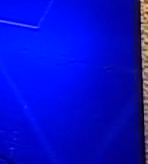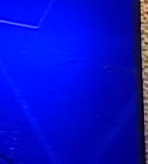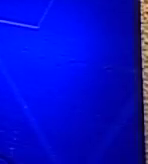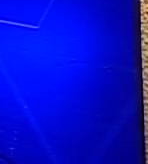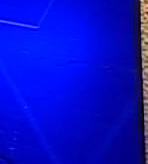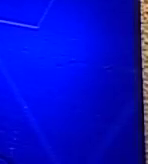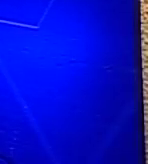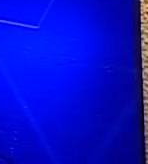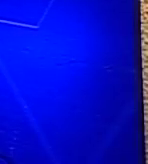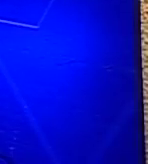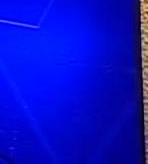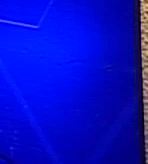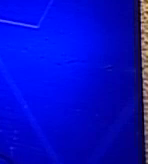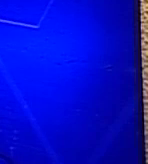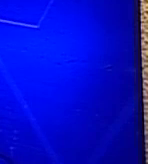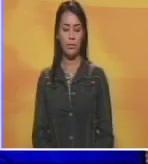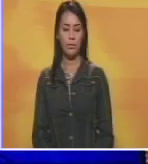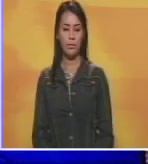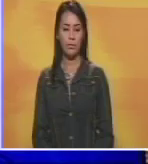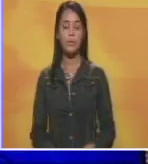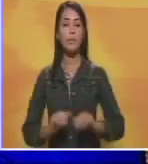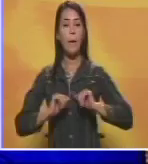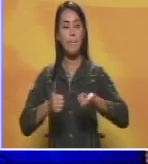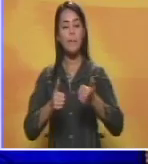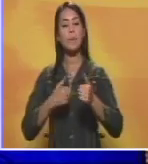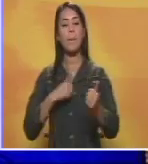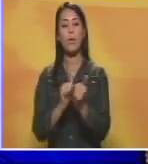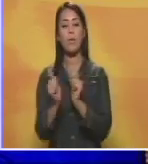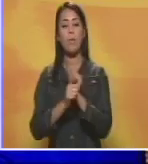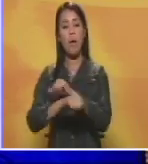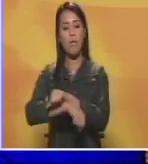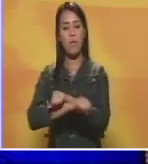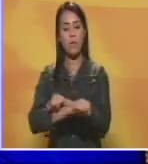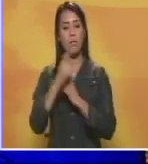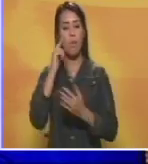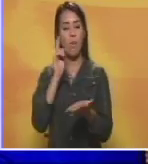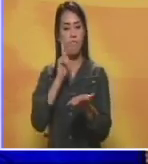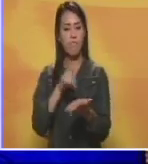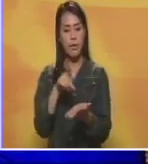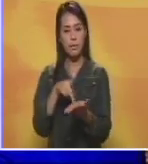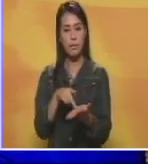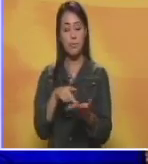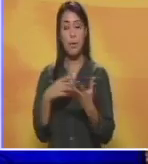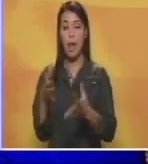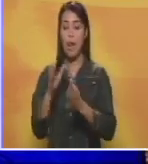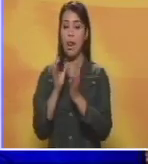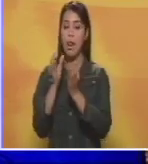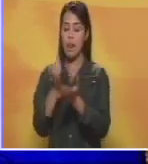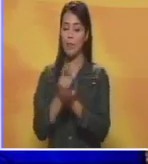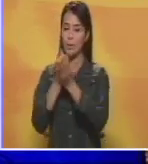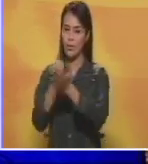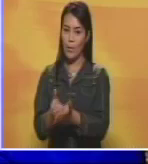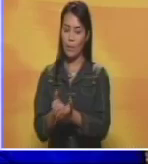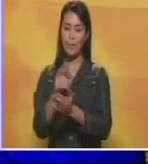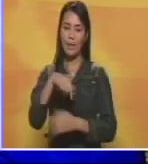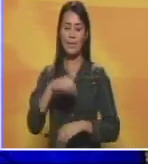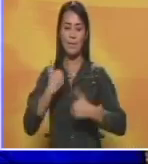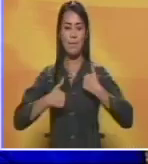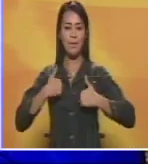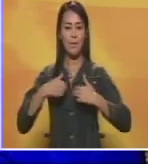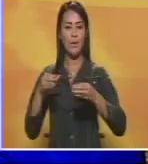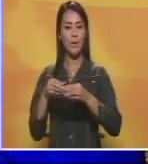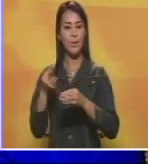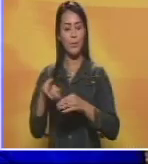Hola amigos, iniciamos los deportes con fútbol porque el Caracas Fútbol Club reanuda su participación en la Copa Sudamericana este miércoles ante